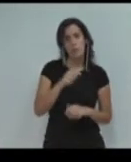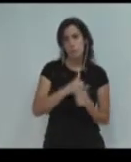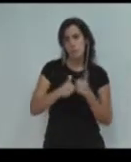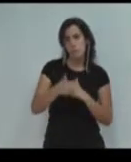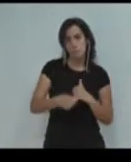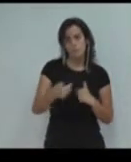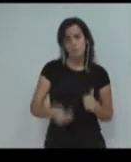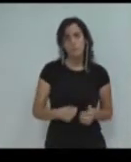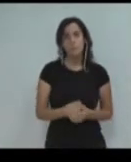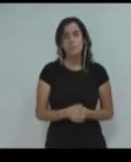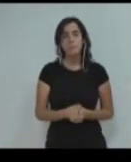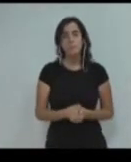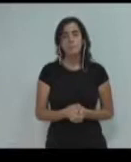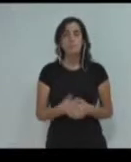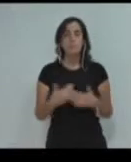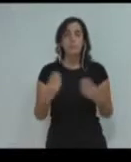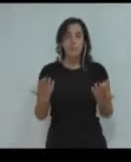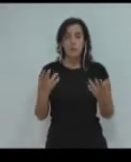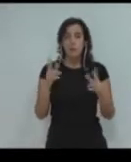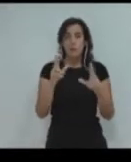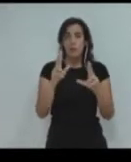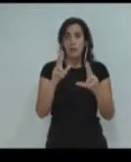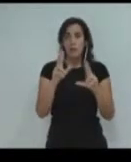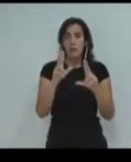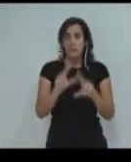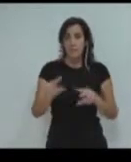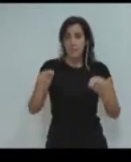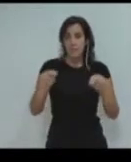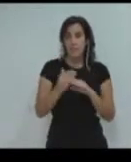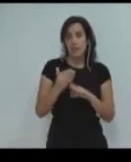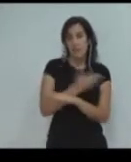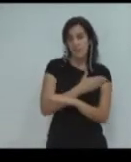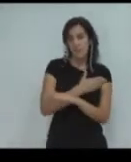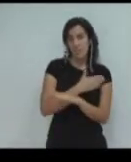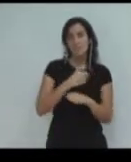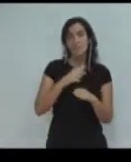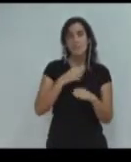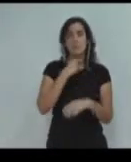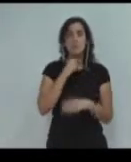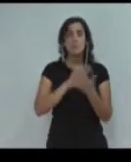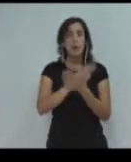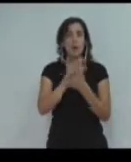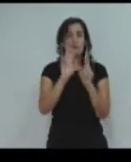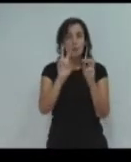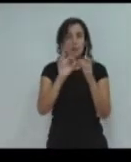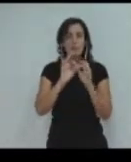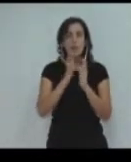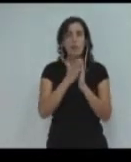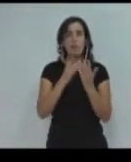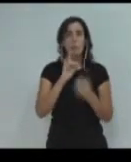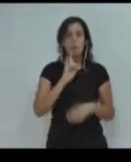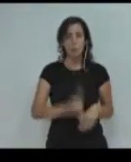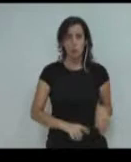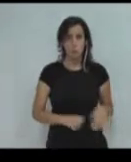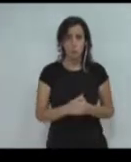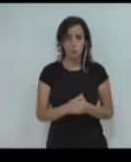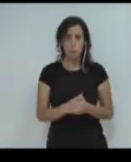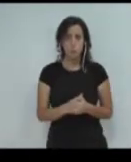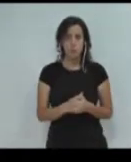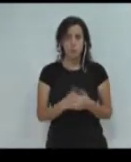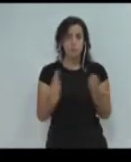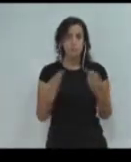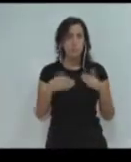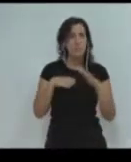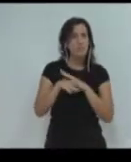hace. Bueno, no querría terminar sin que por lo menos habláramos un poquito del tema de los libros electrónicos. ¿Cómo se contempla